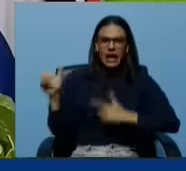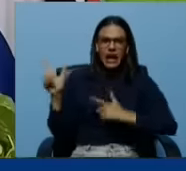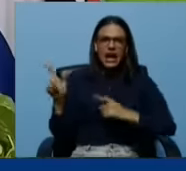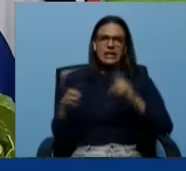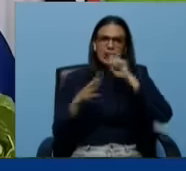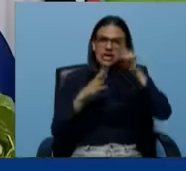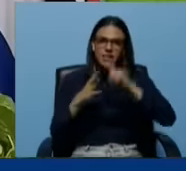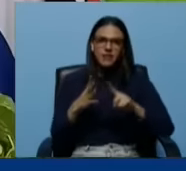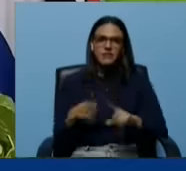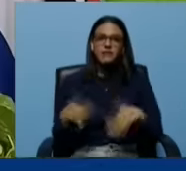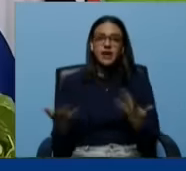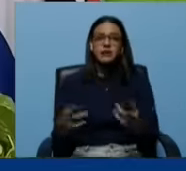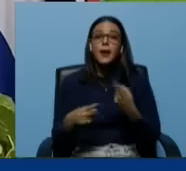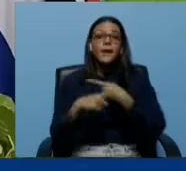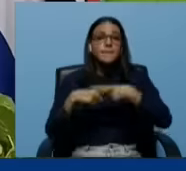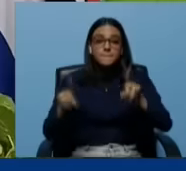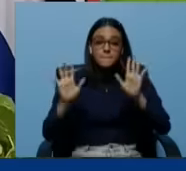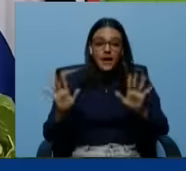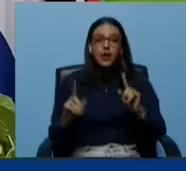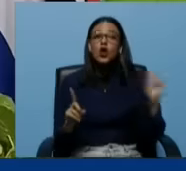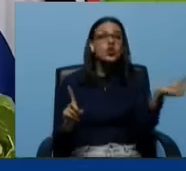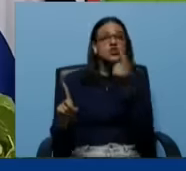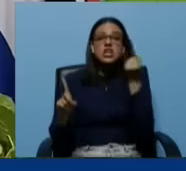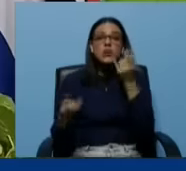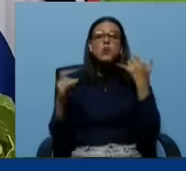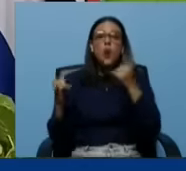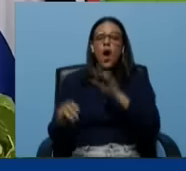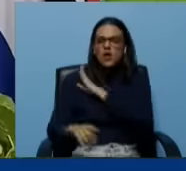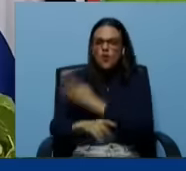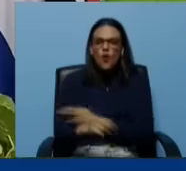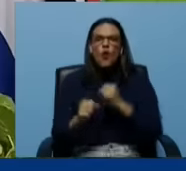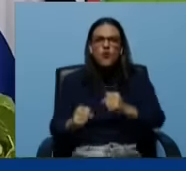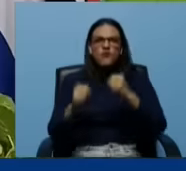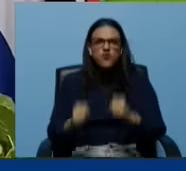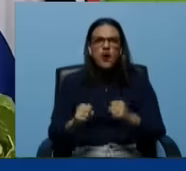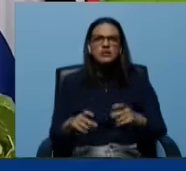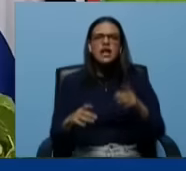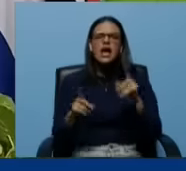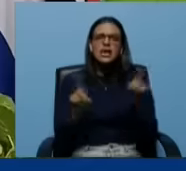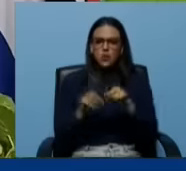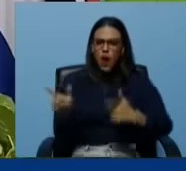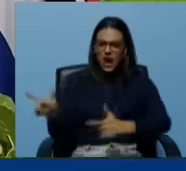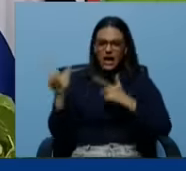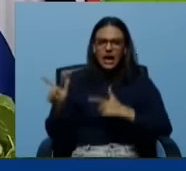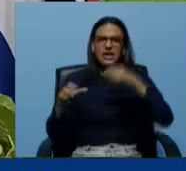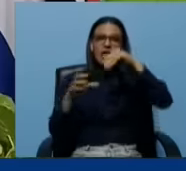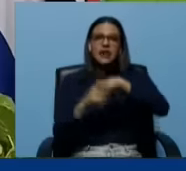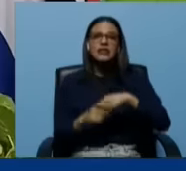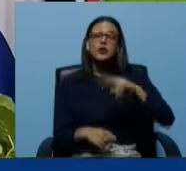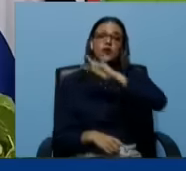pero ninguna con la potencia de la guerrilla que se estaba instalando en Venezuela.